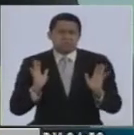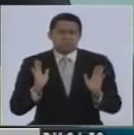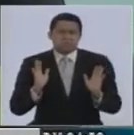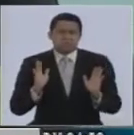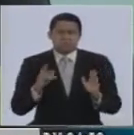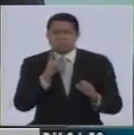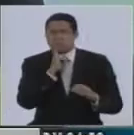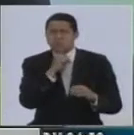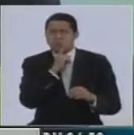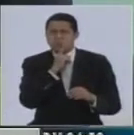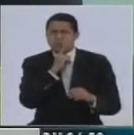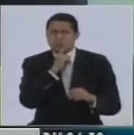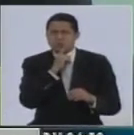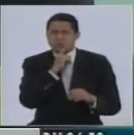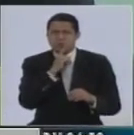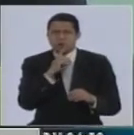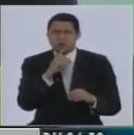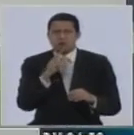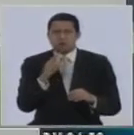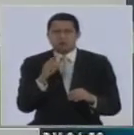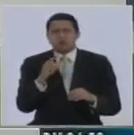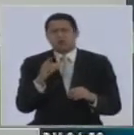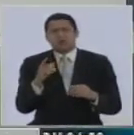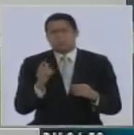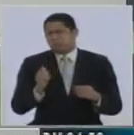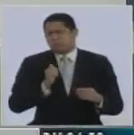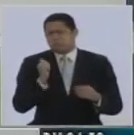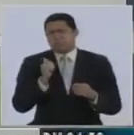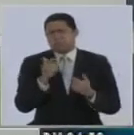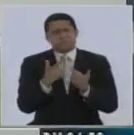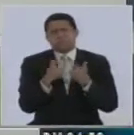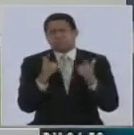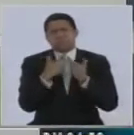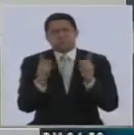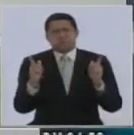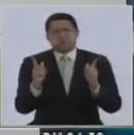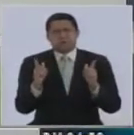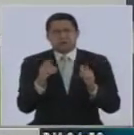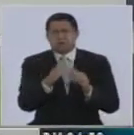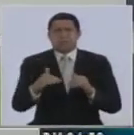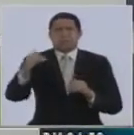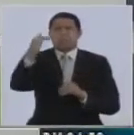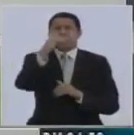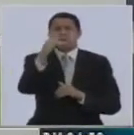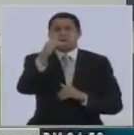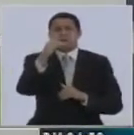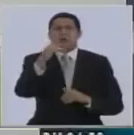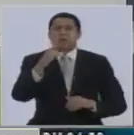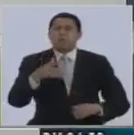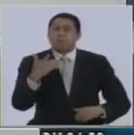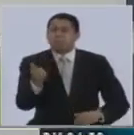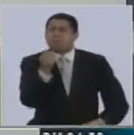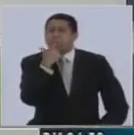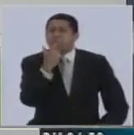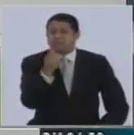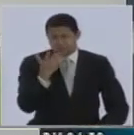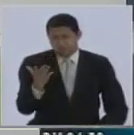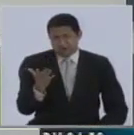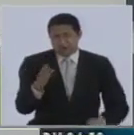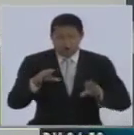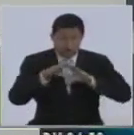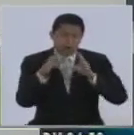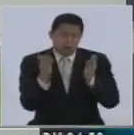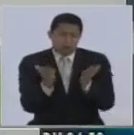denominan otc over the counter o sea por arriba del mostrador pues se podría decir y son medicaciones que uno a nivel